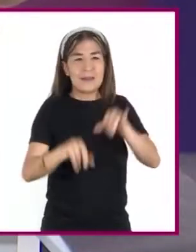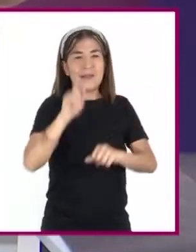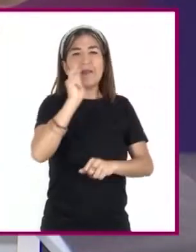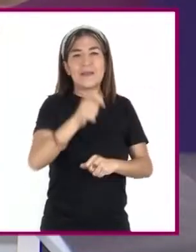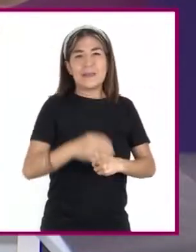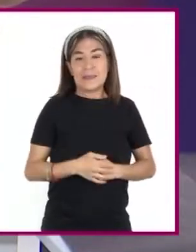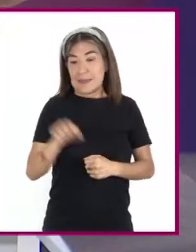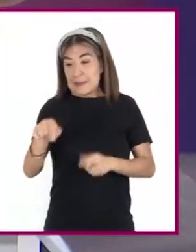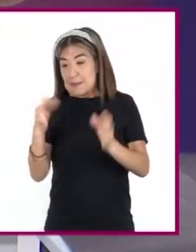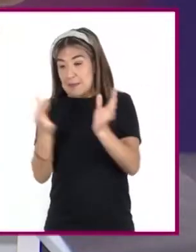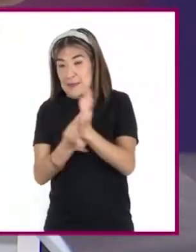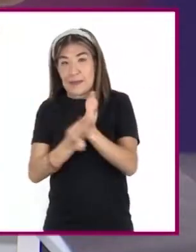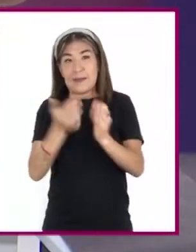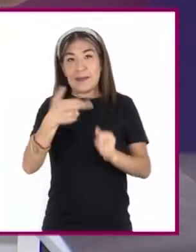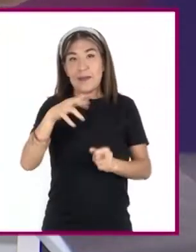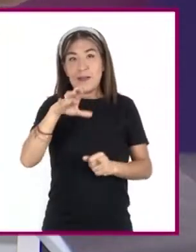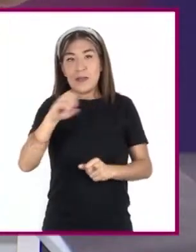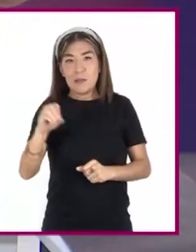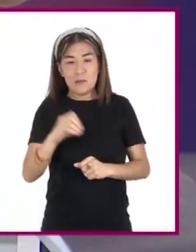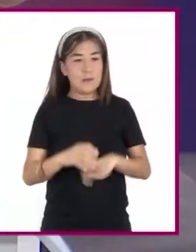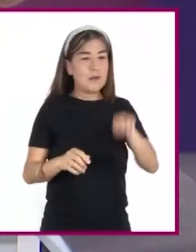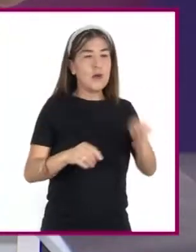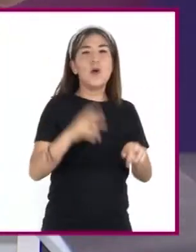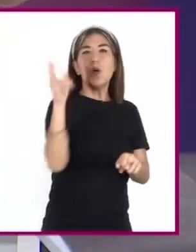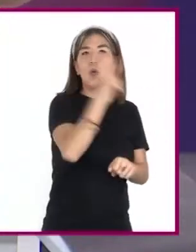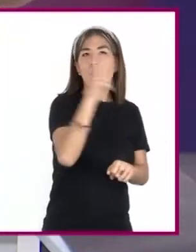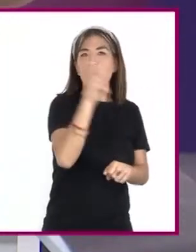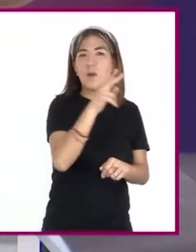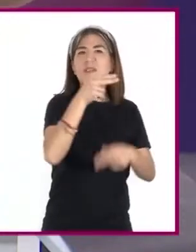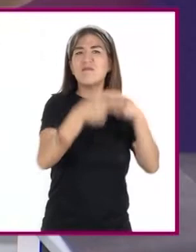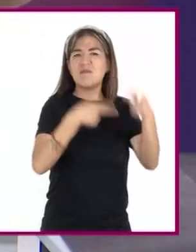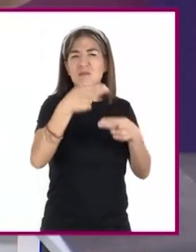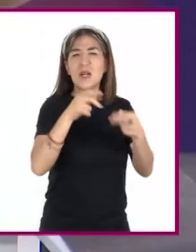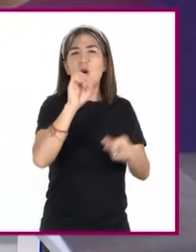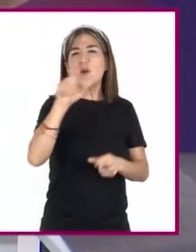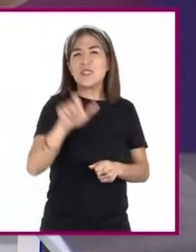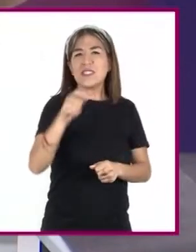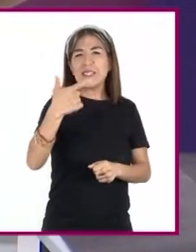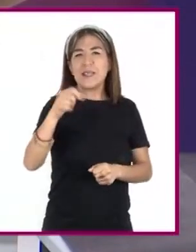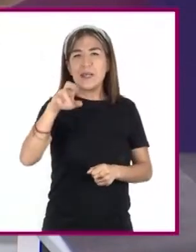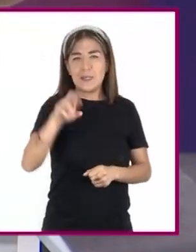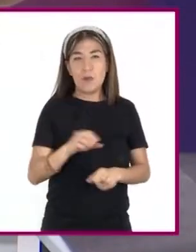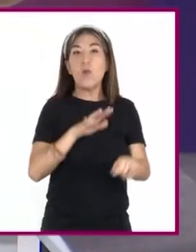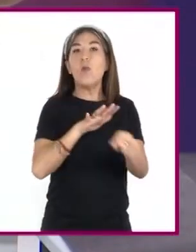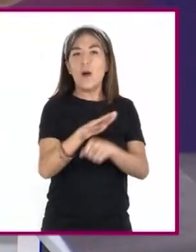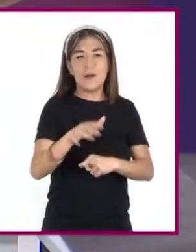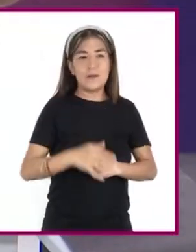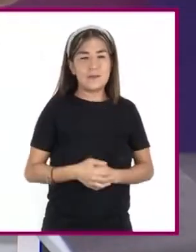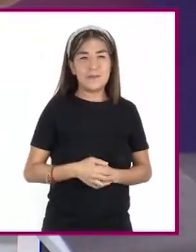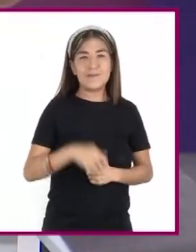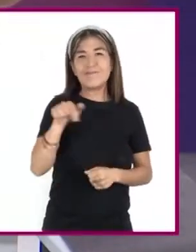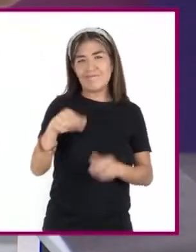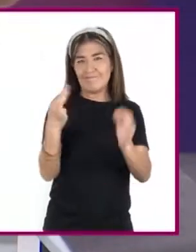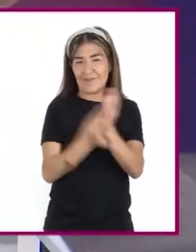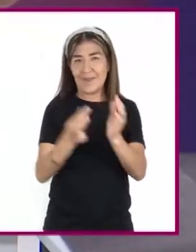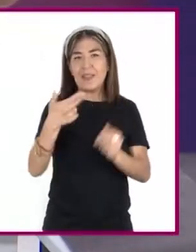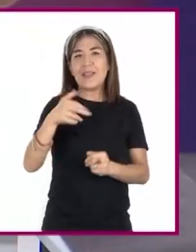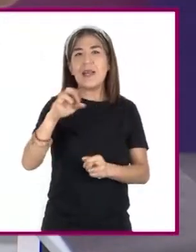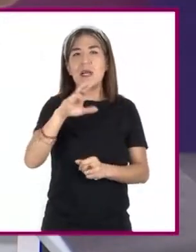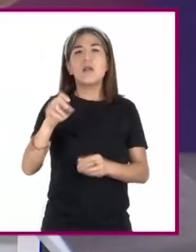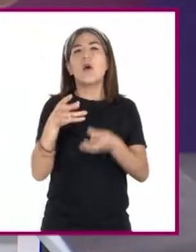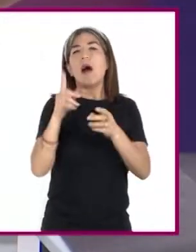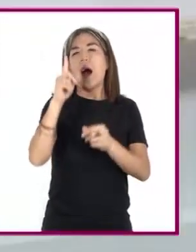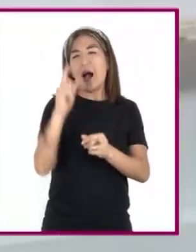el hierro y el oxígeno del aire. Como reactivos tenemos hierro en estado